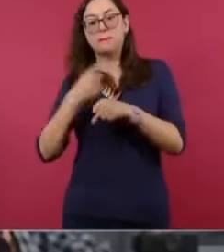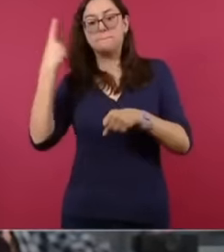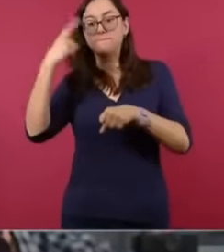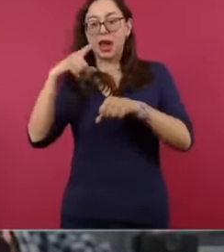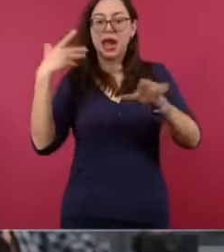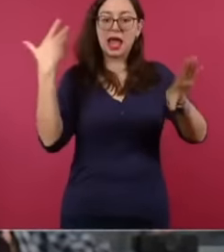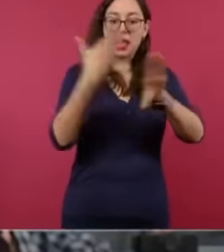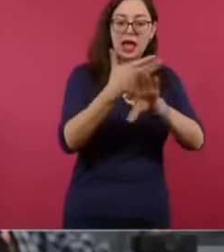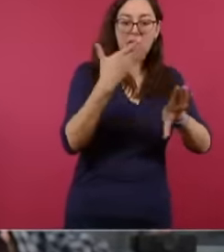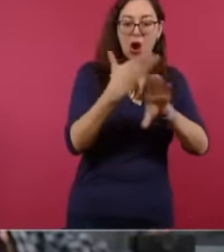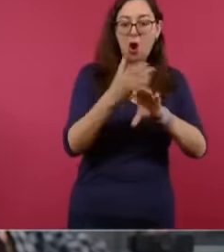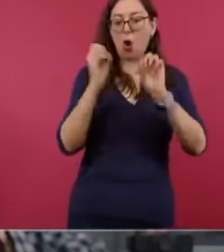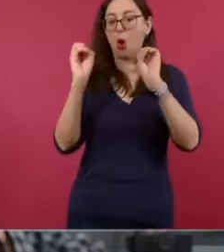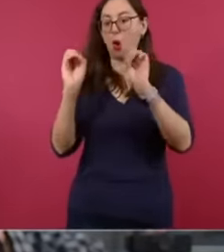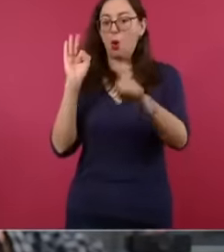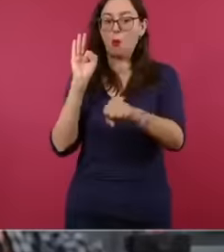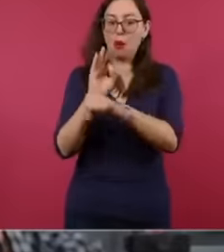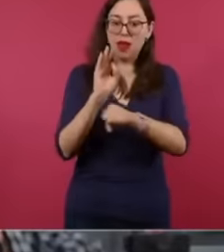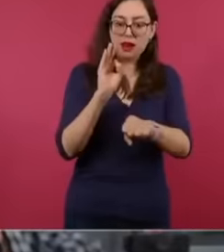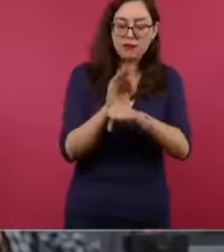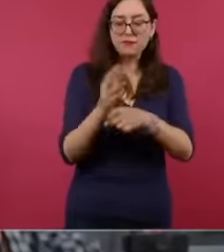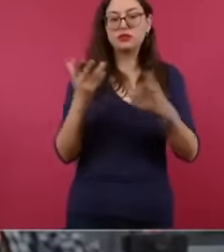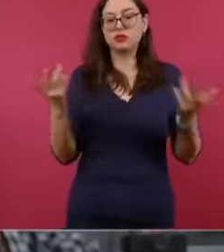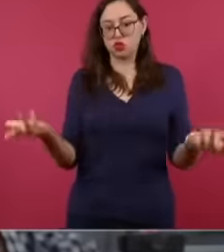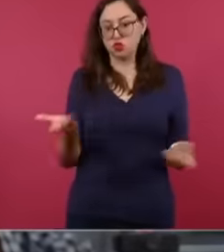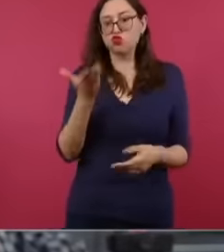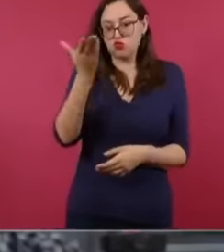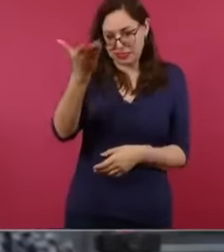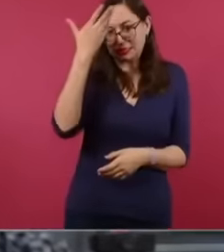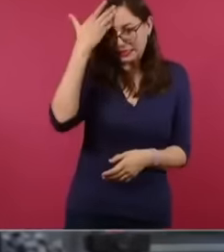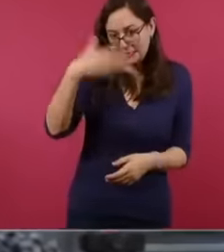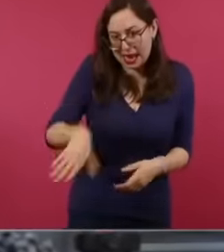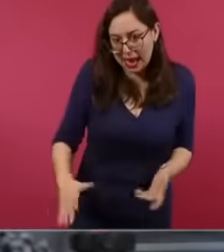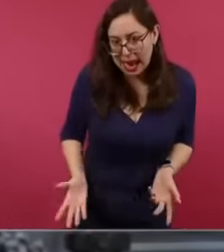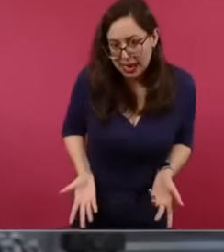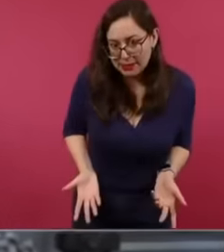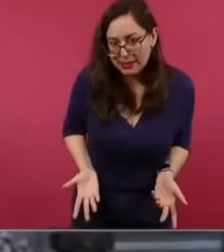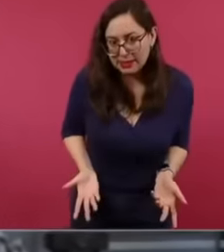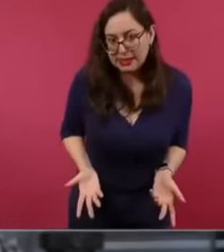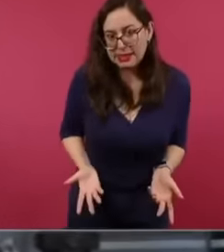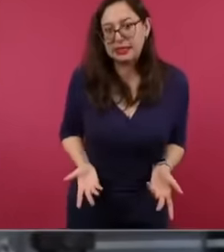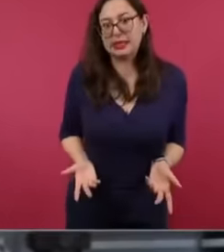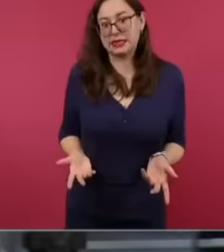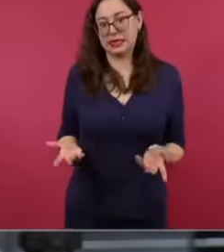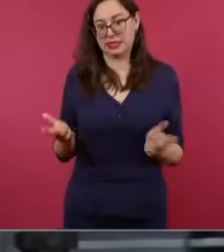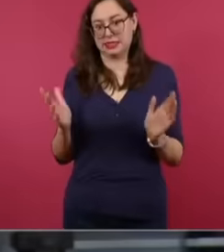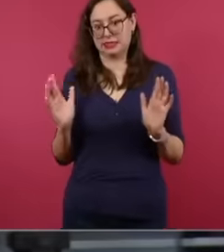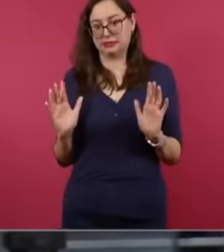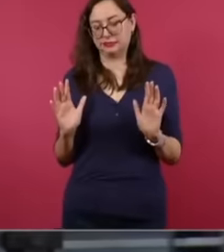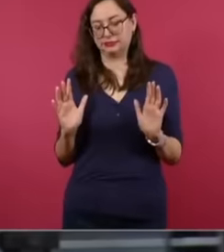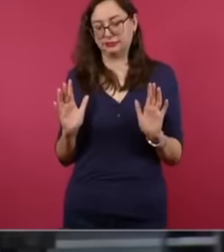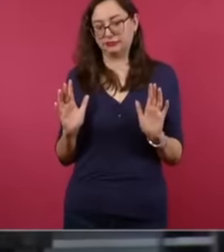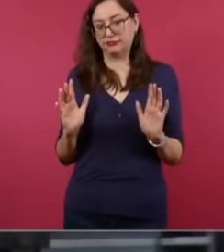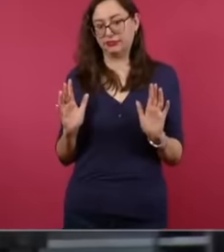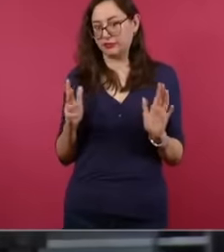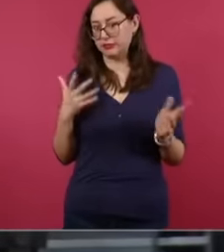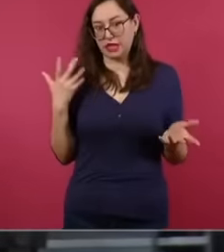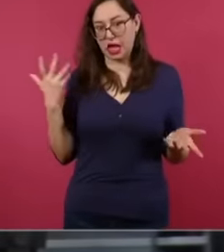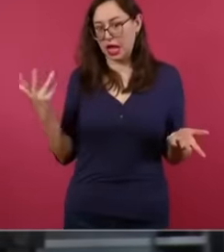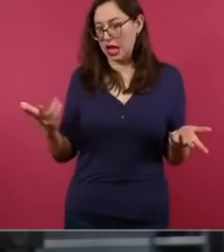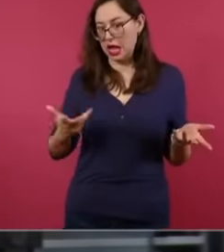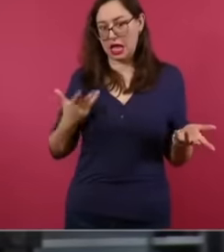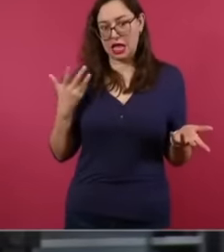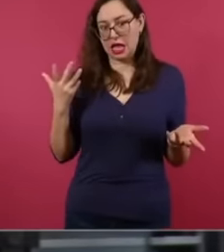favorecer a alguien. Bueno, eso usted ya lo sabe también. O sea que así se hacen, disfrazan de publicidad una